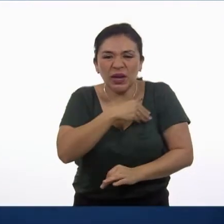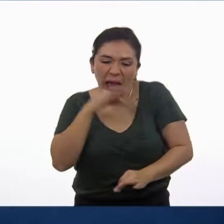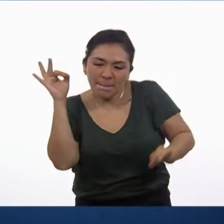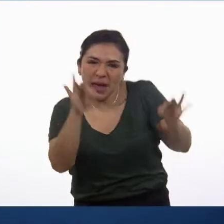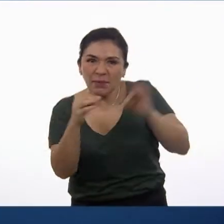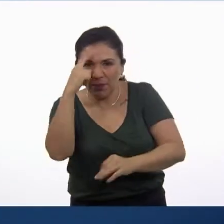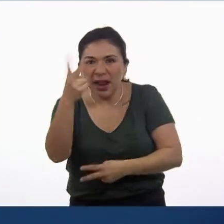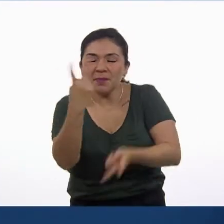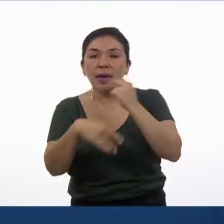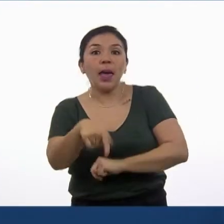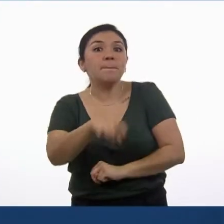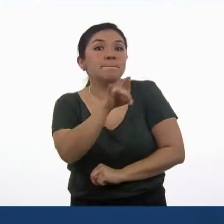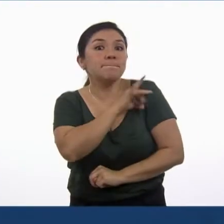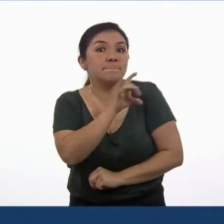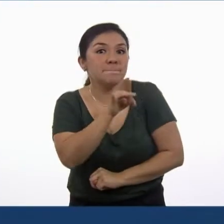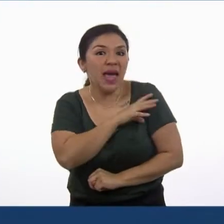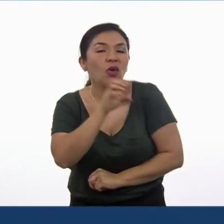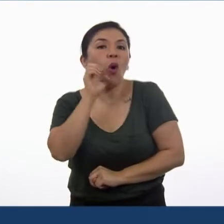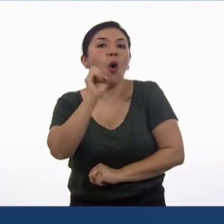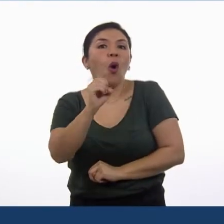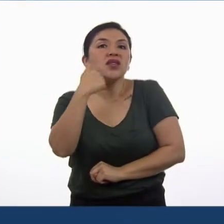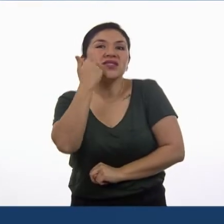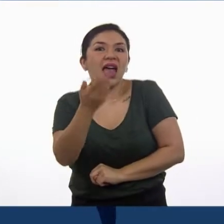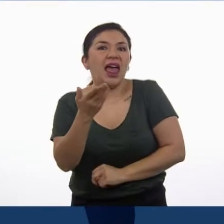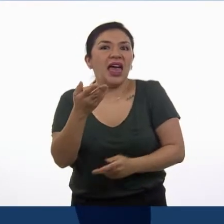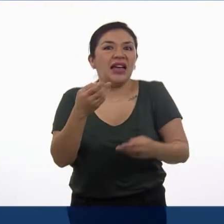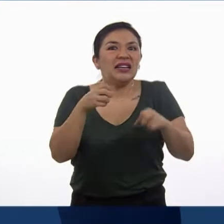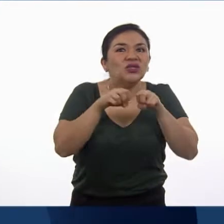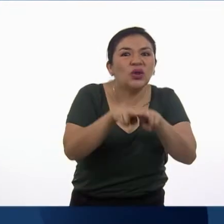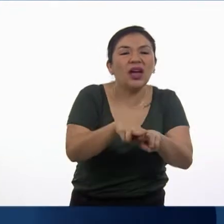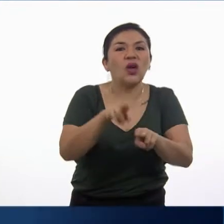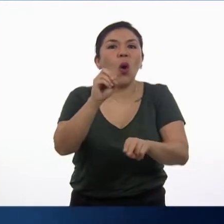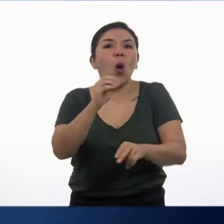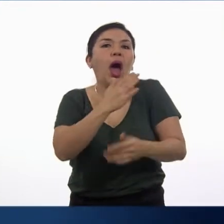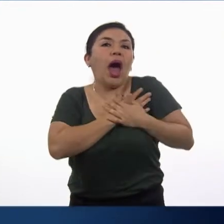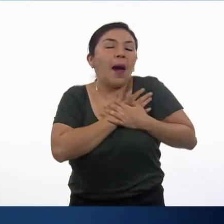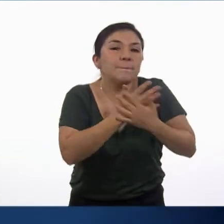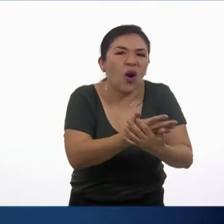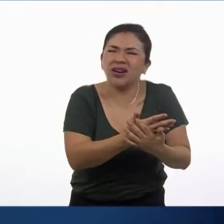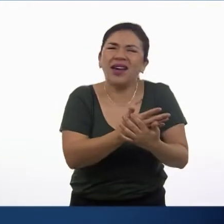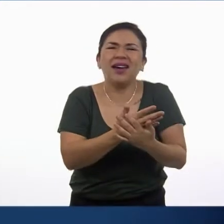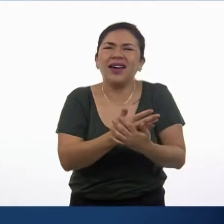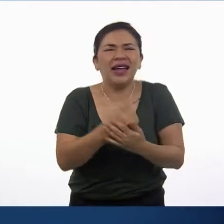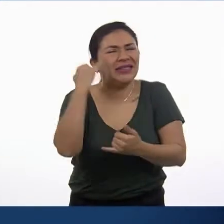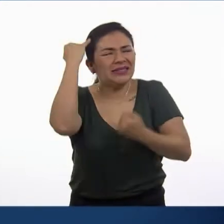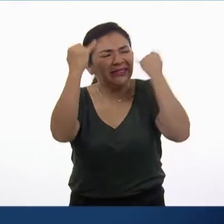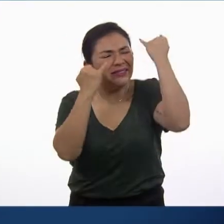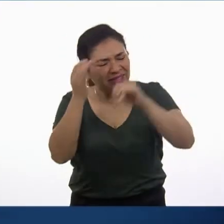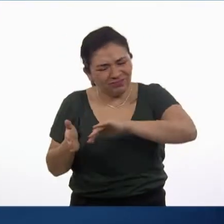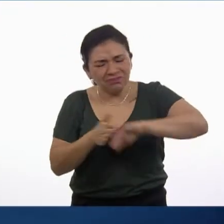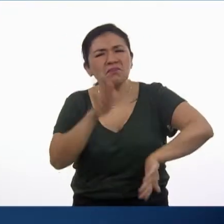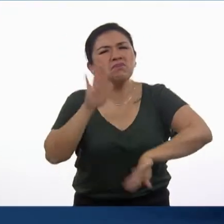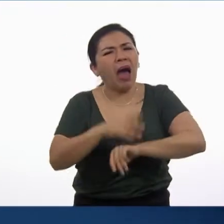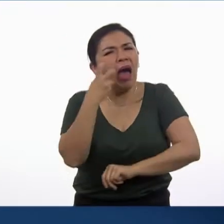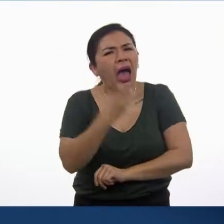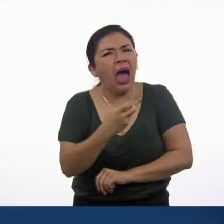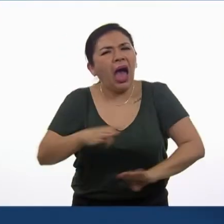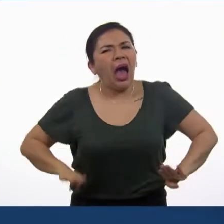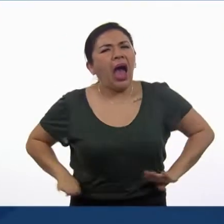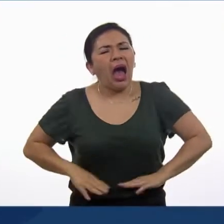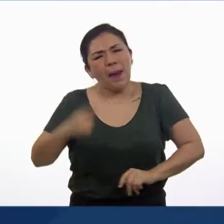miedo, la lujuria y el apego, aflicciones terrenales que mantienen atrapados a los humanos en los ciclos